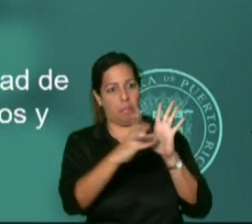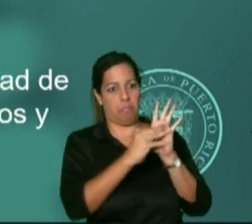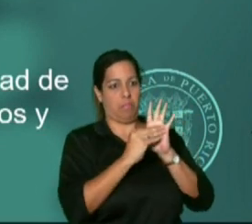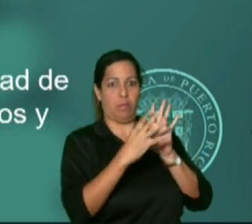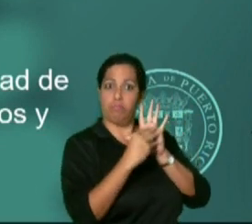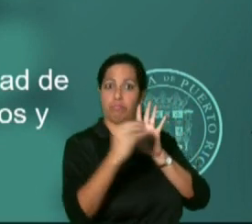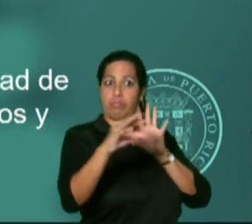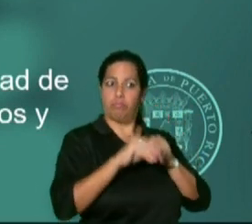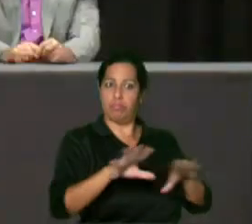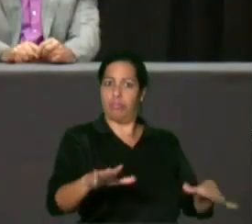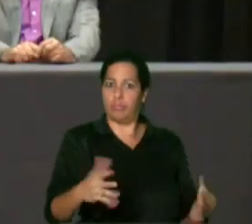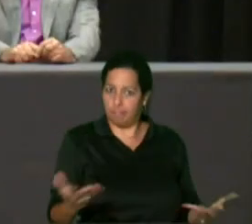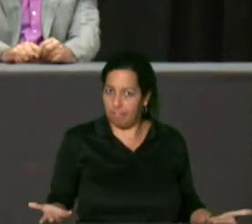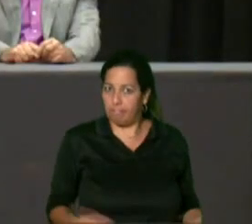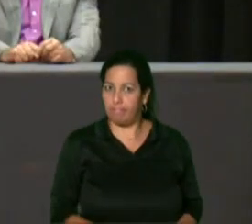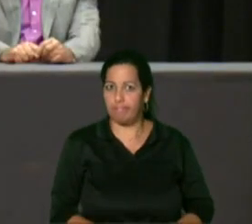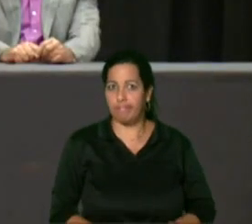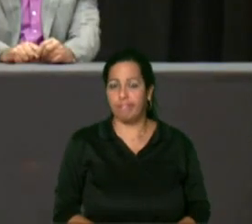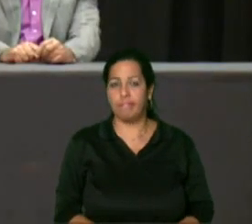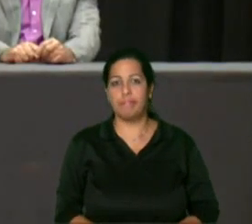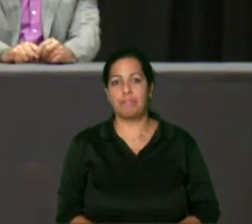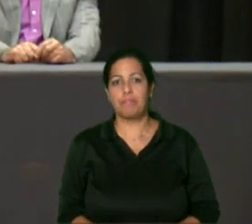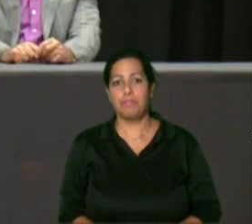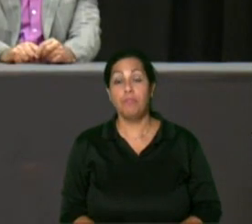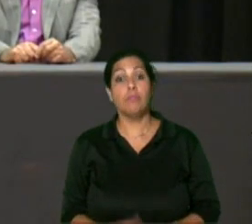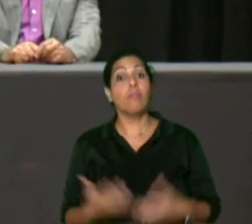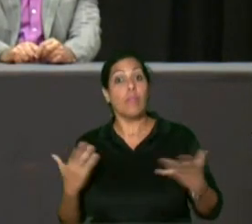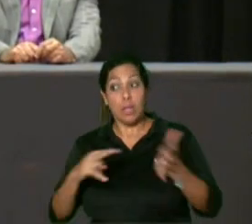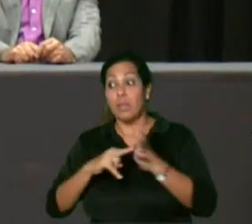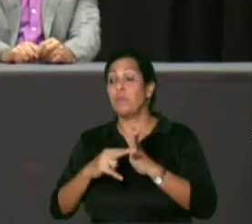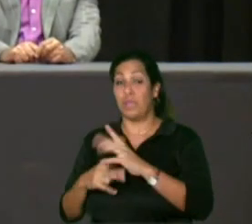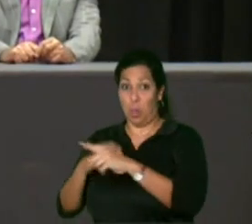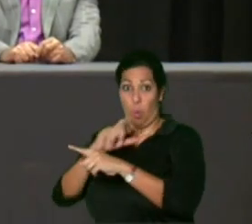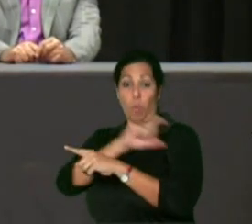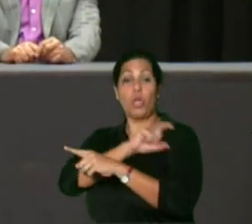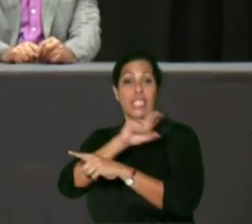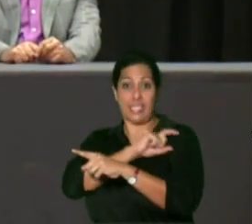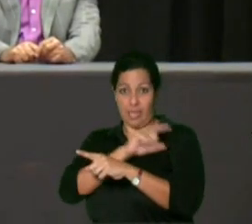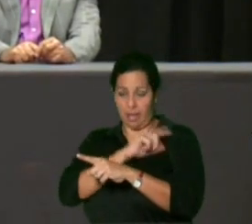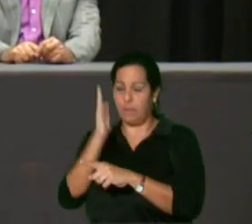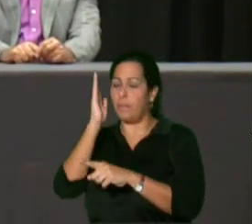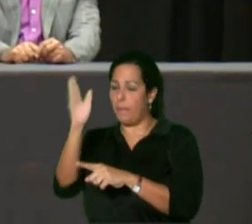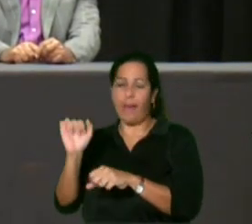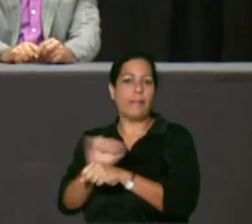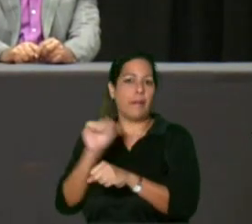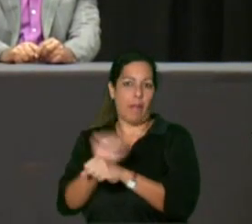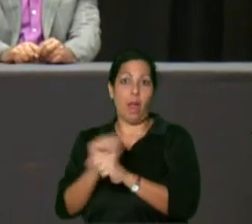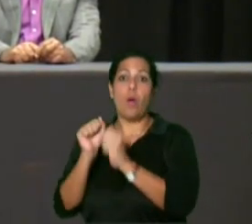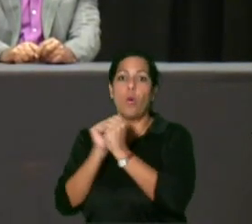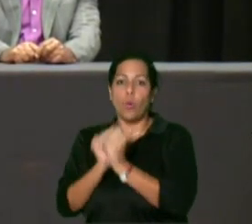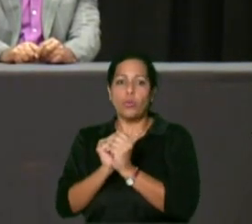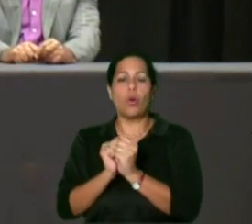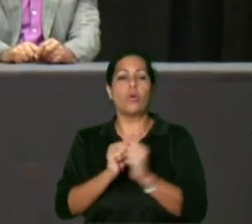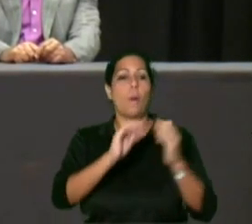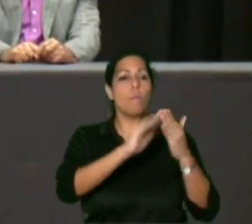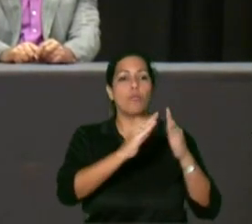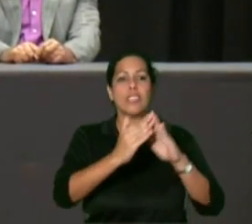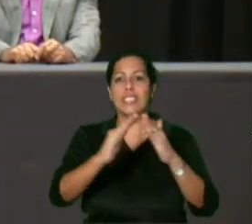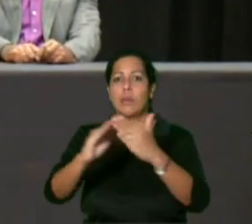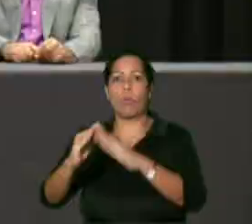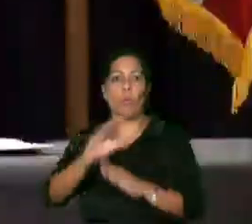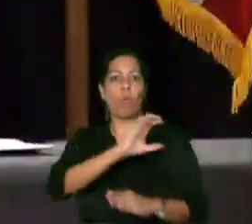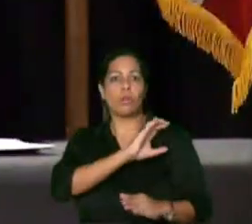del COVID-19 o tener un repunte. La Policía de Puerto Rico trabajará en coordinación con las policías